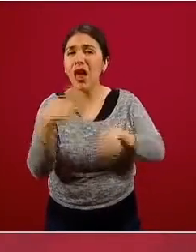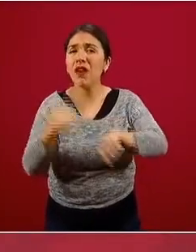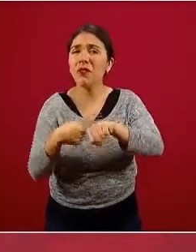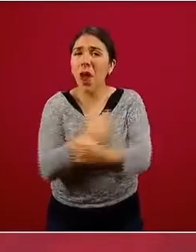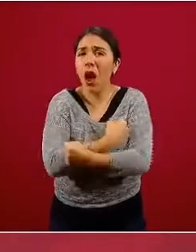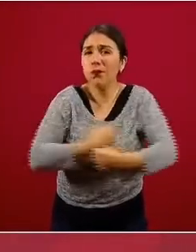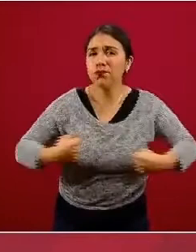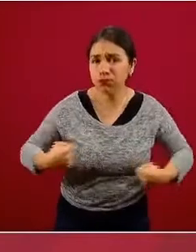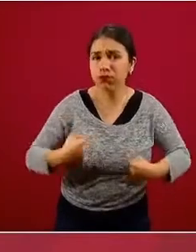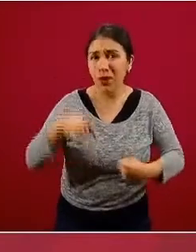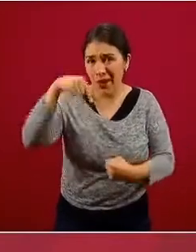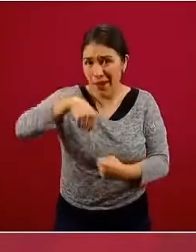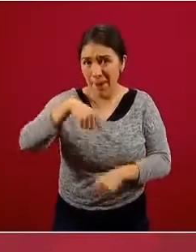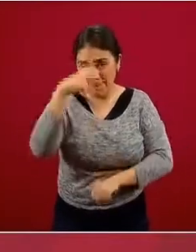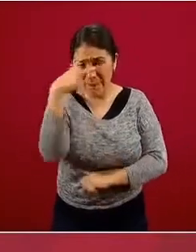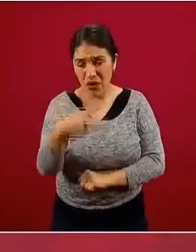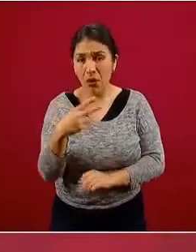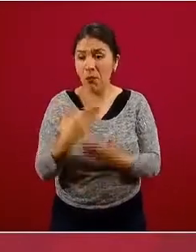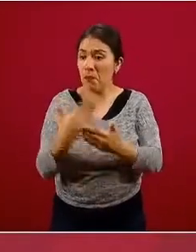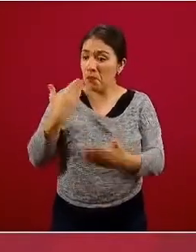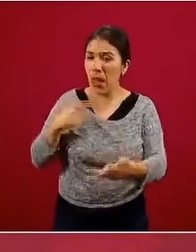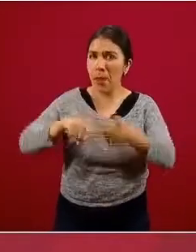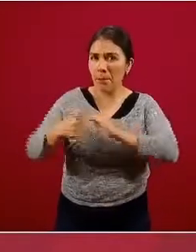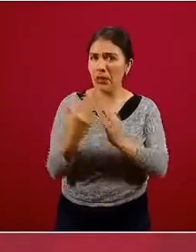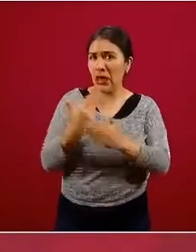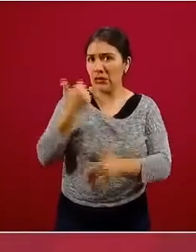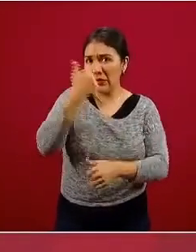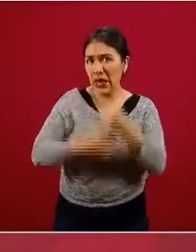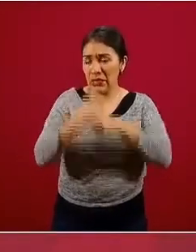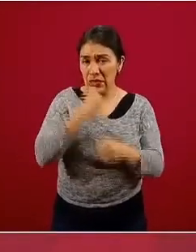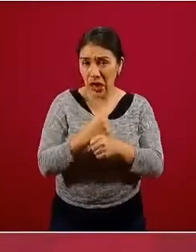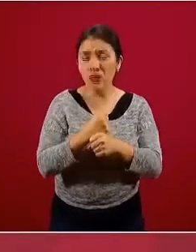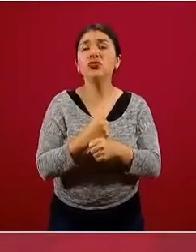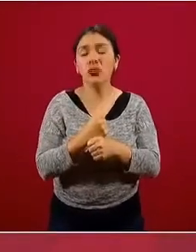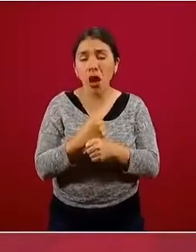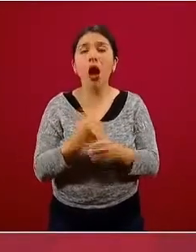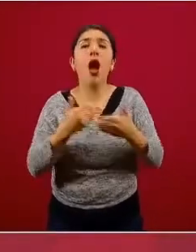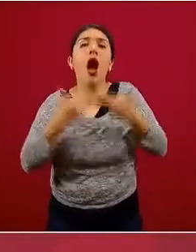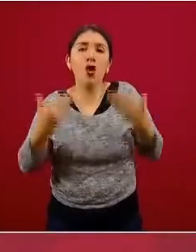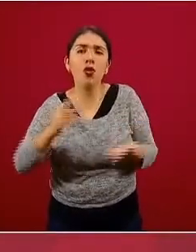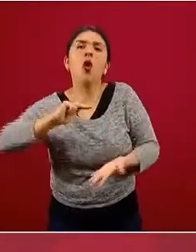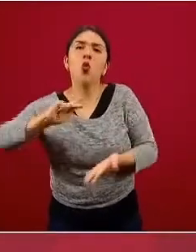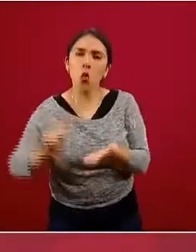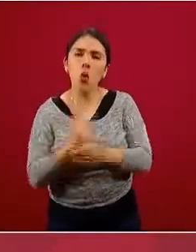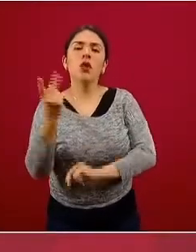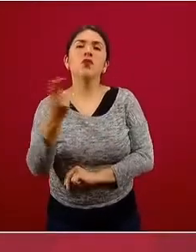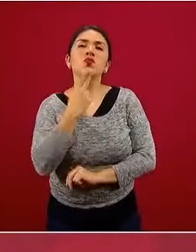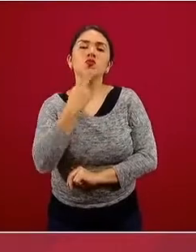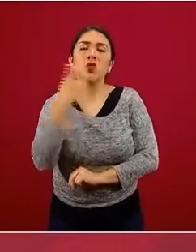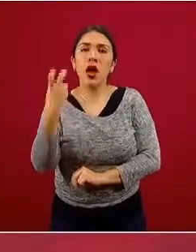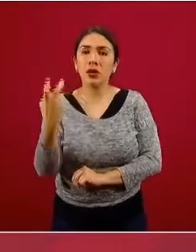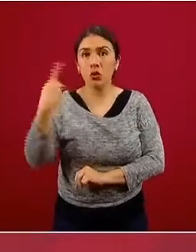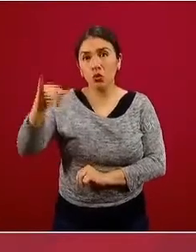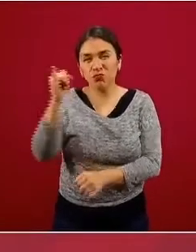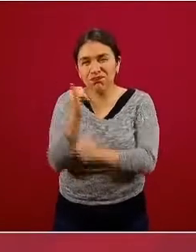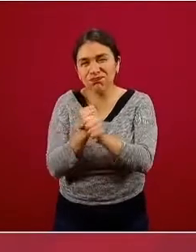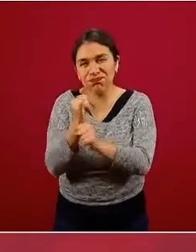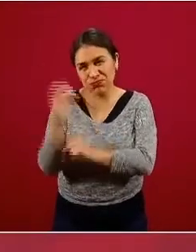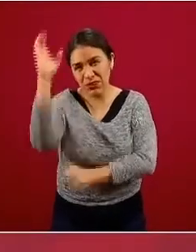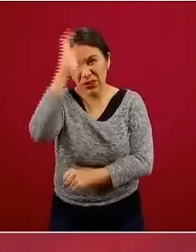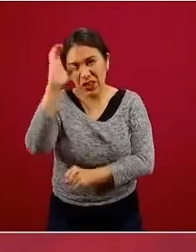obesidad desde el sexenio pasado, y ahora volvemos a utilizar este documento